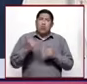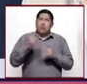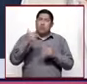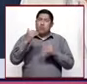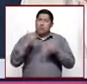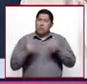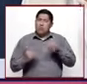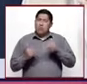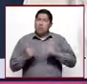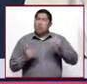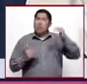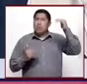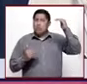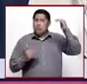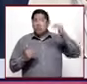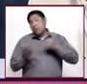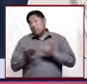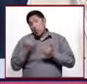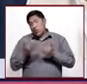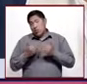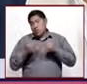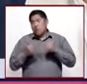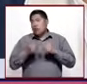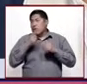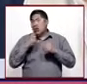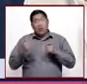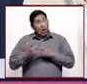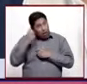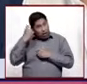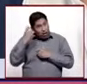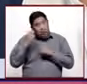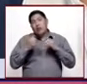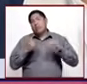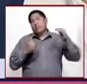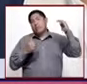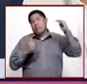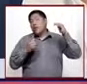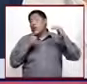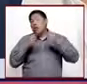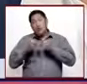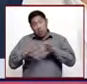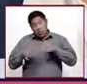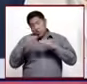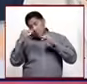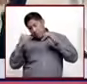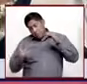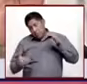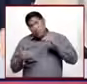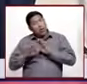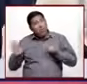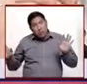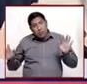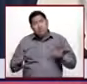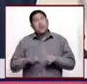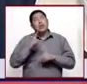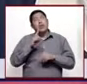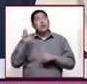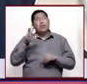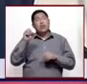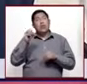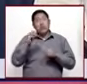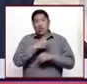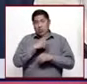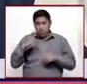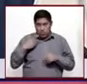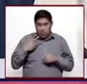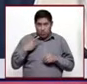escaños es sencillo, se van a redistribuir según la población en todo el país. Son 130